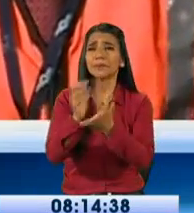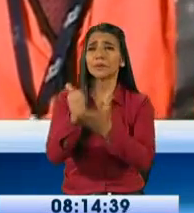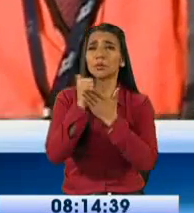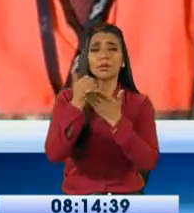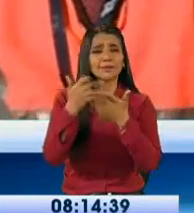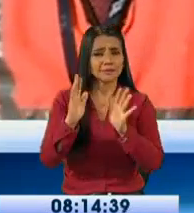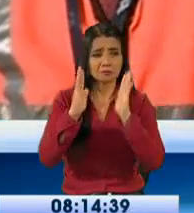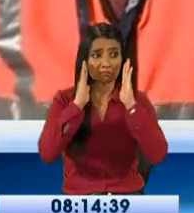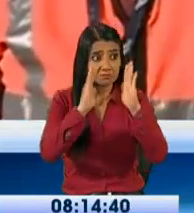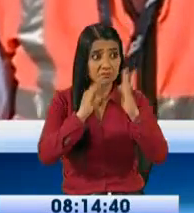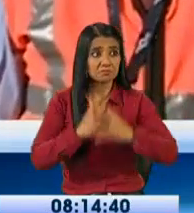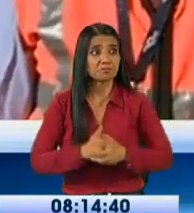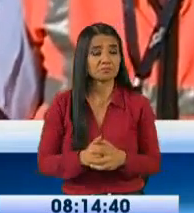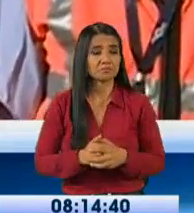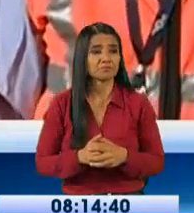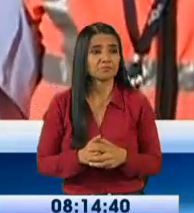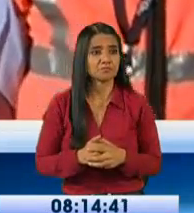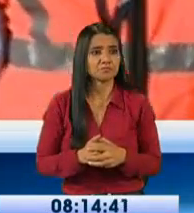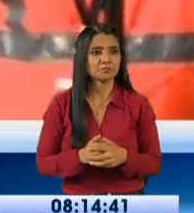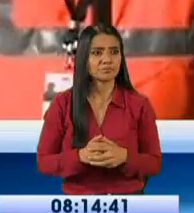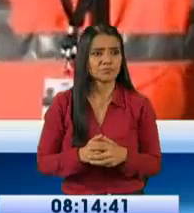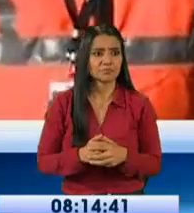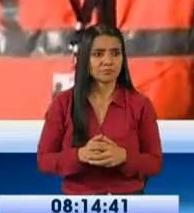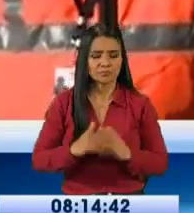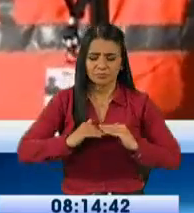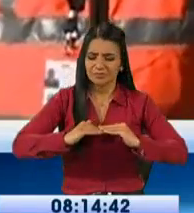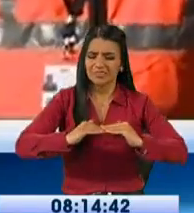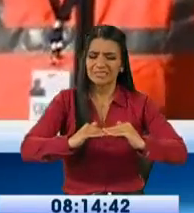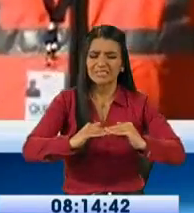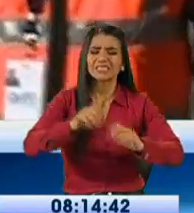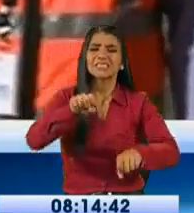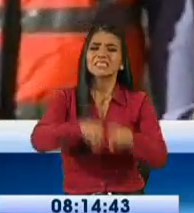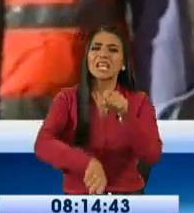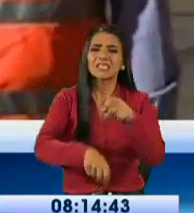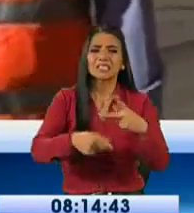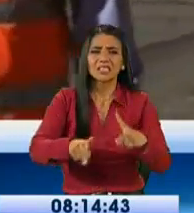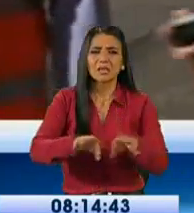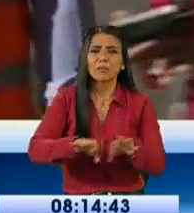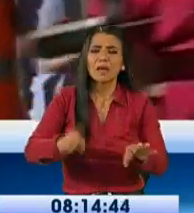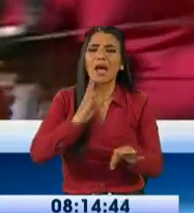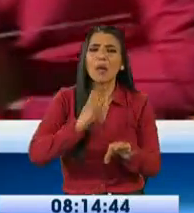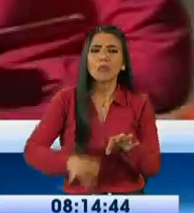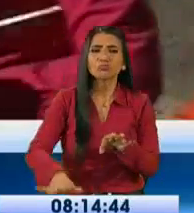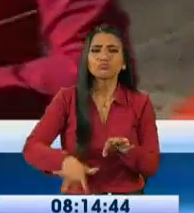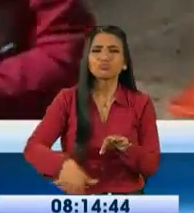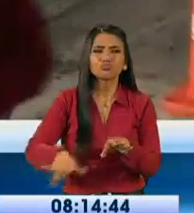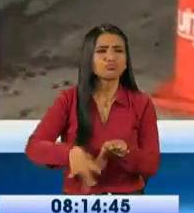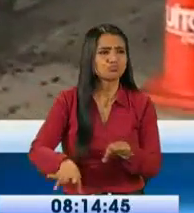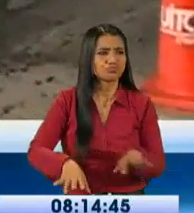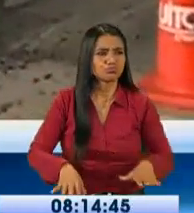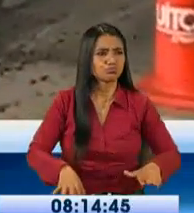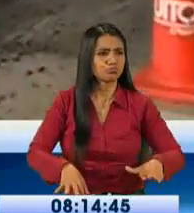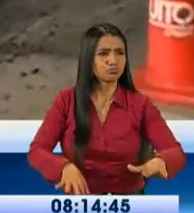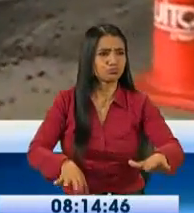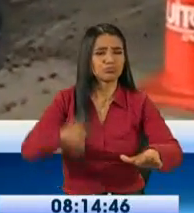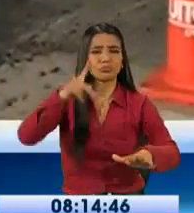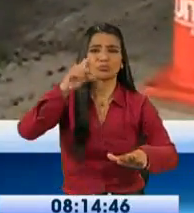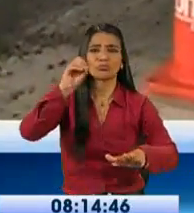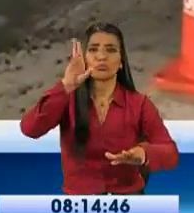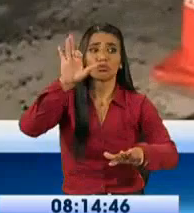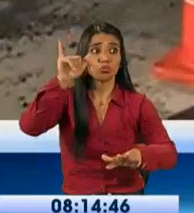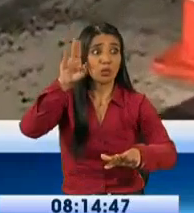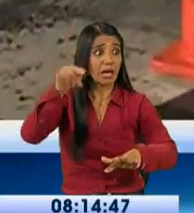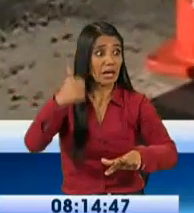ver en imágenes, aquí estaba totalmente dañada la calzada y también por una fuga de agua aquí en la avenida Portugal. Pero como podemos ver